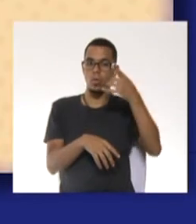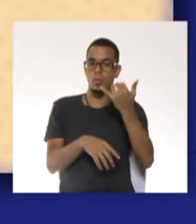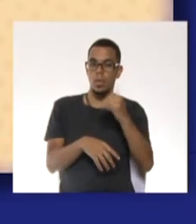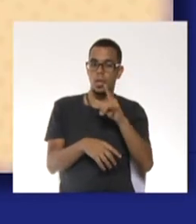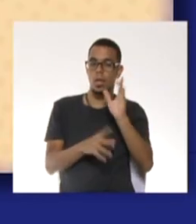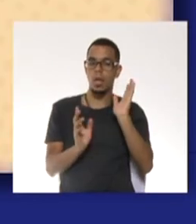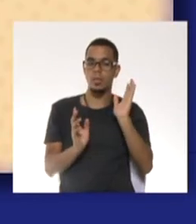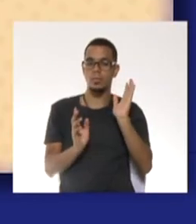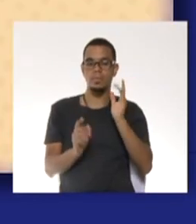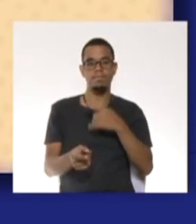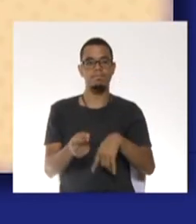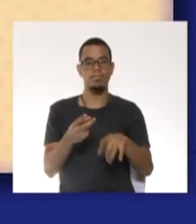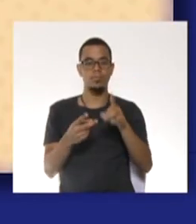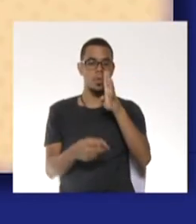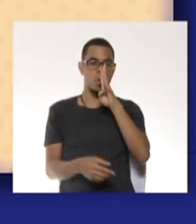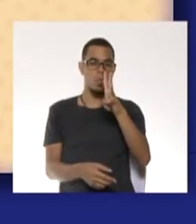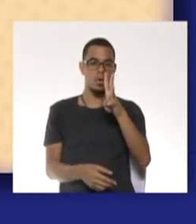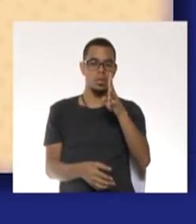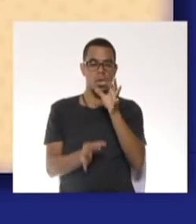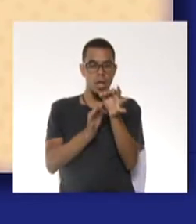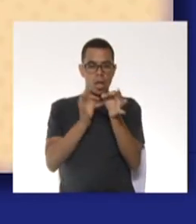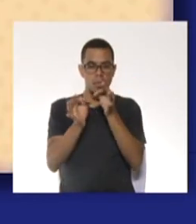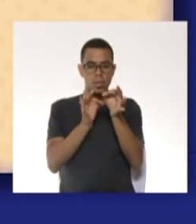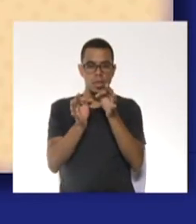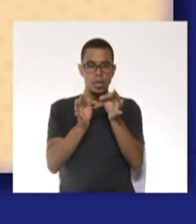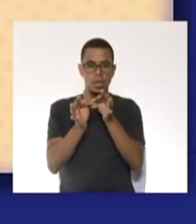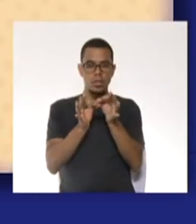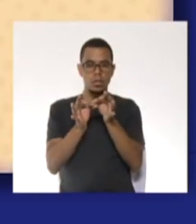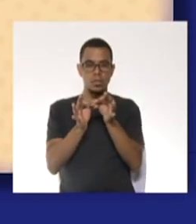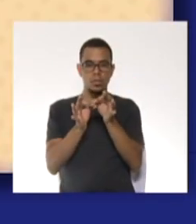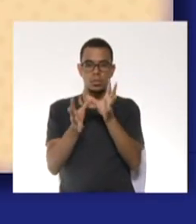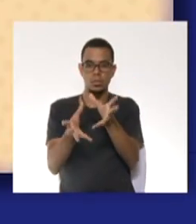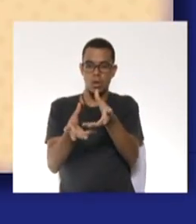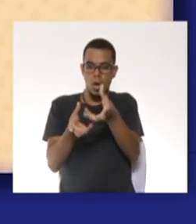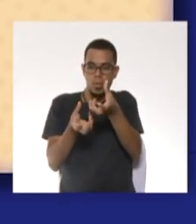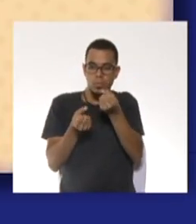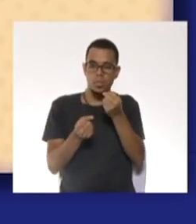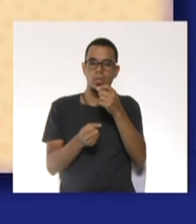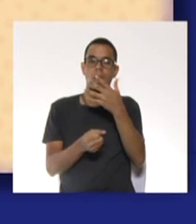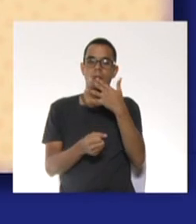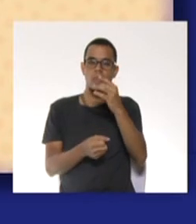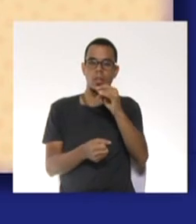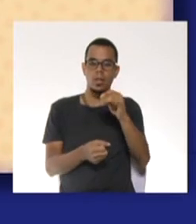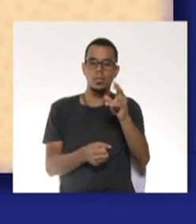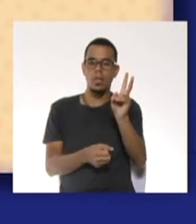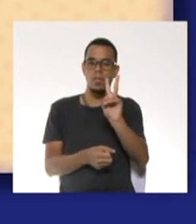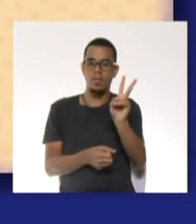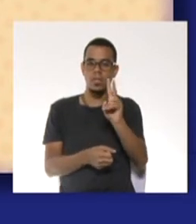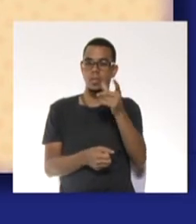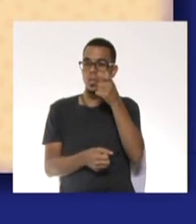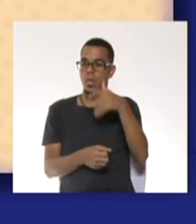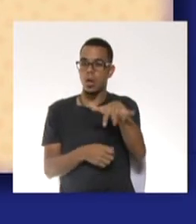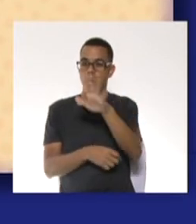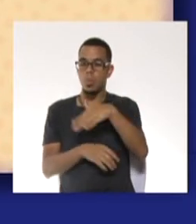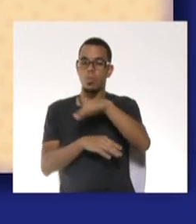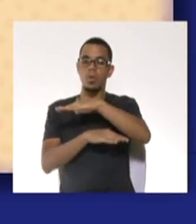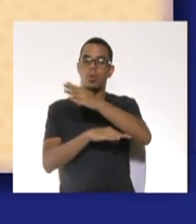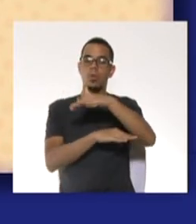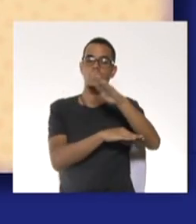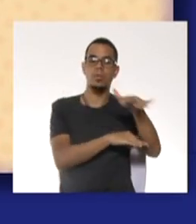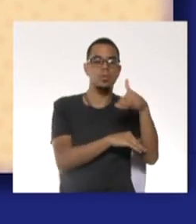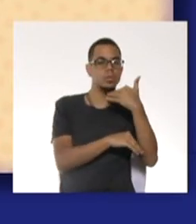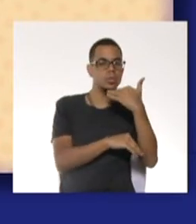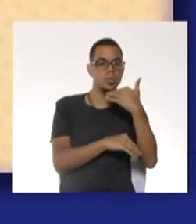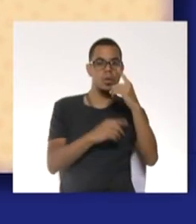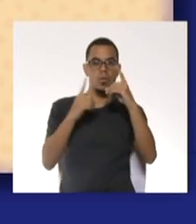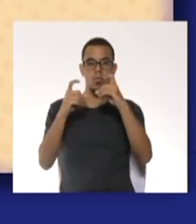festividad. Para cuarto año, explica el mecanismo de obtención de la sal artesanal en Venezuela, en los pueblos de la costa, incluye